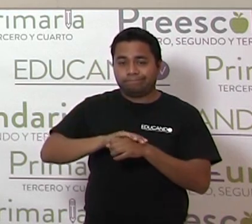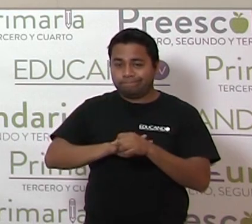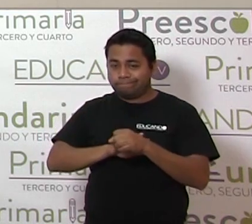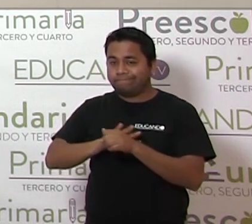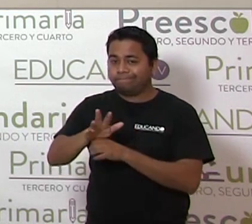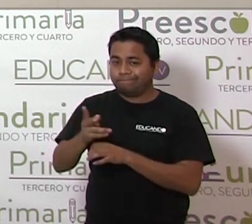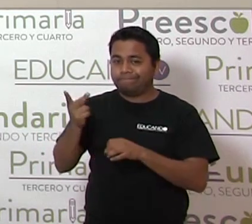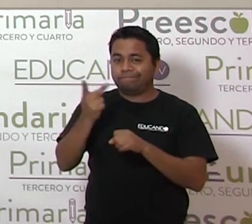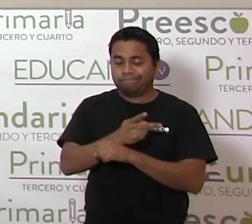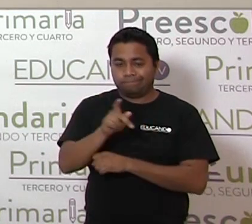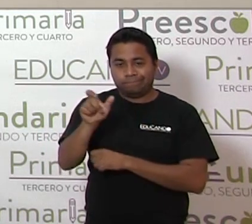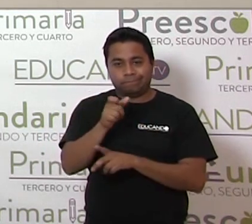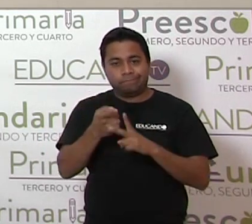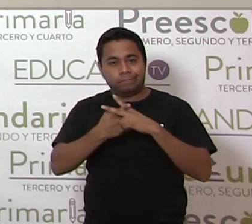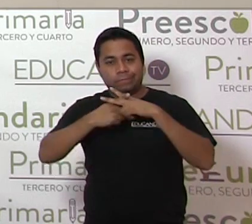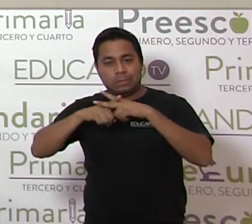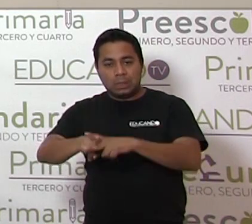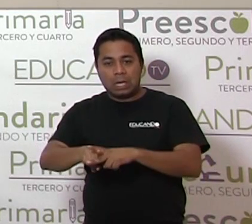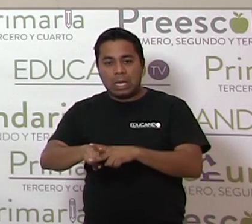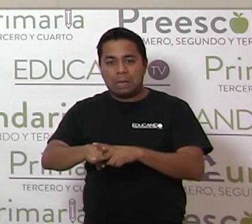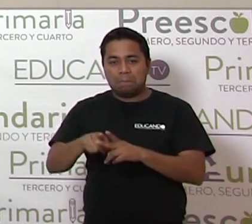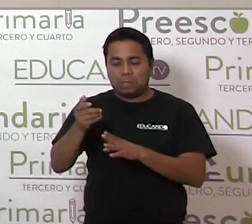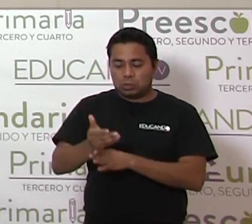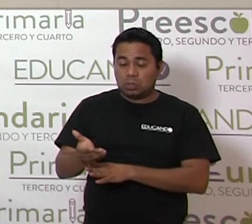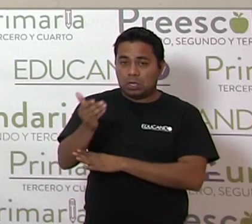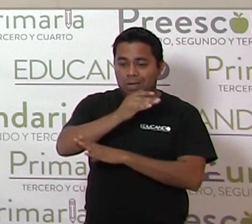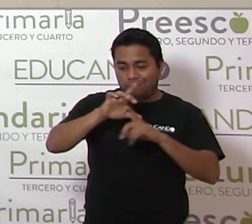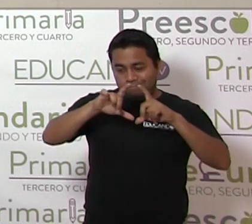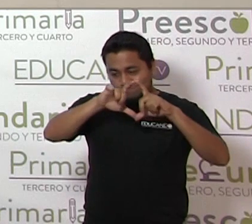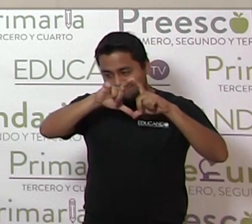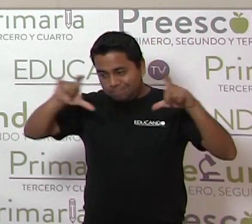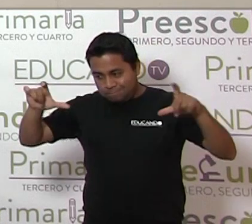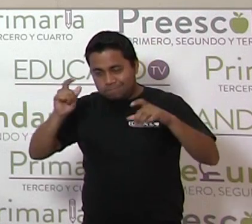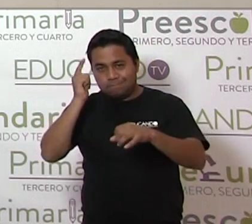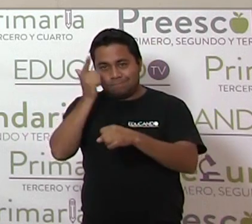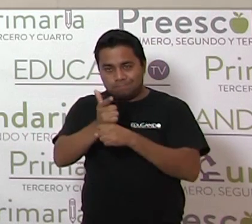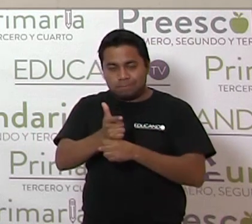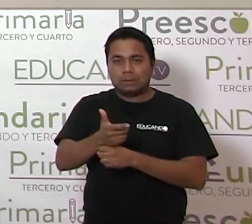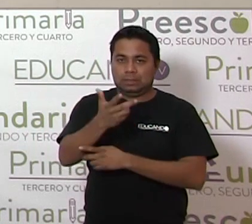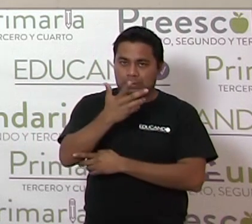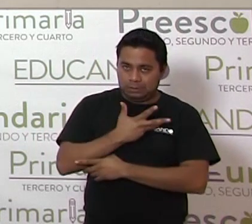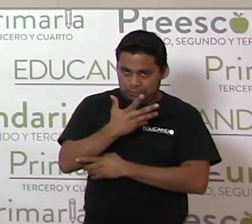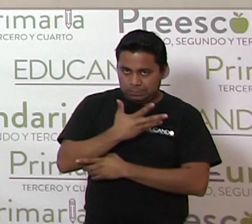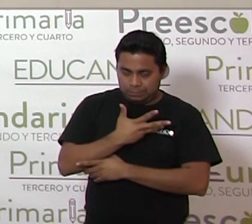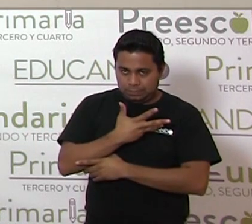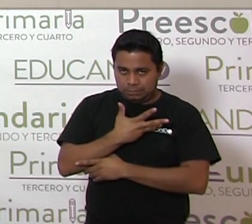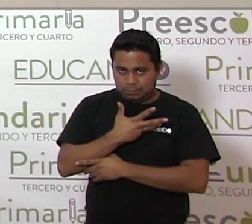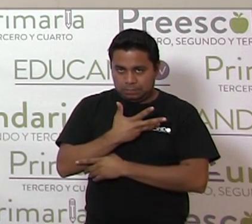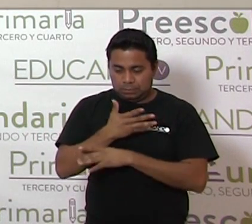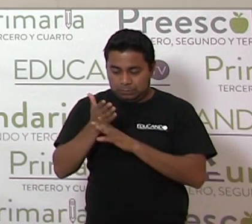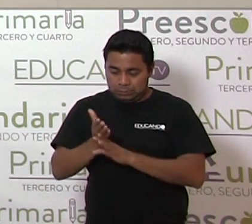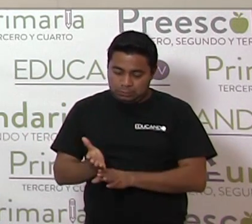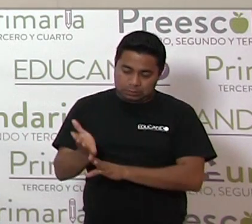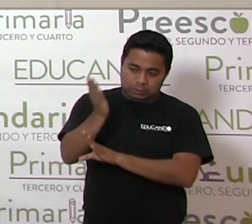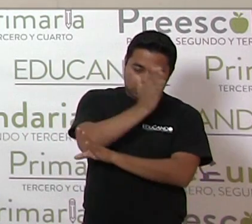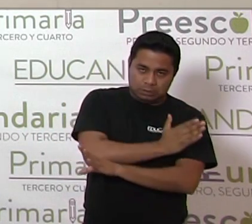lo siguiente. Al inicio de nuestros párrafos, te das cuenta que tenemos,